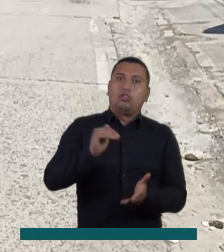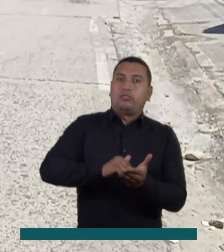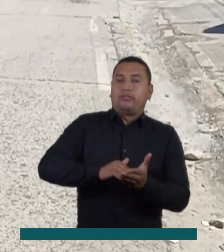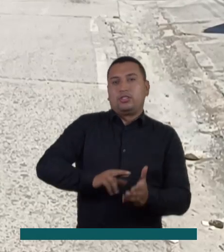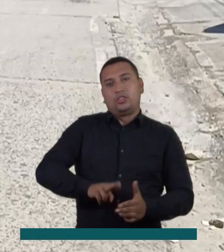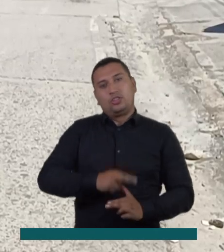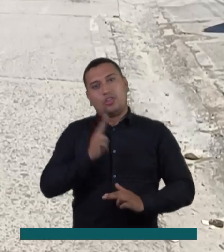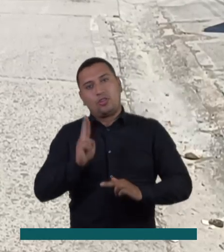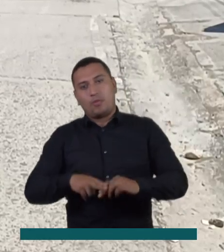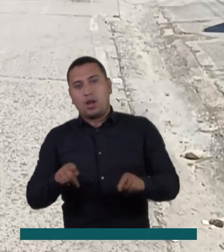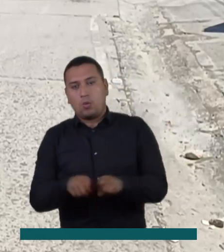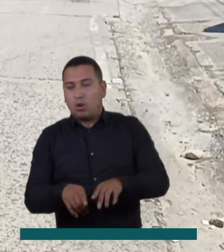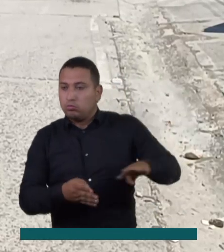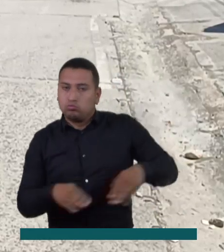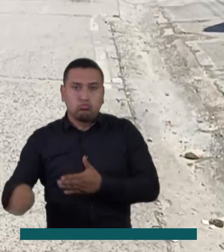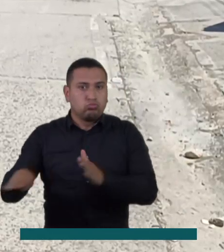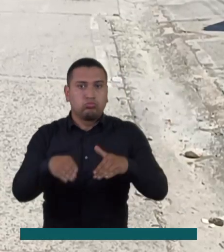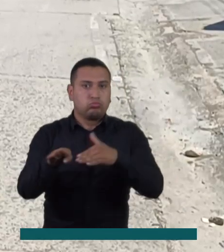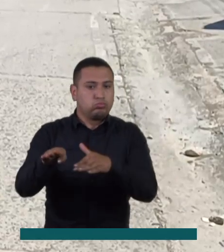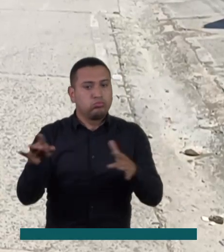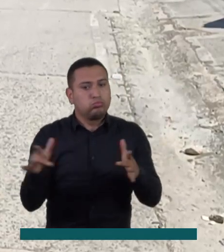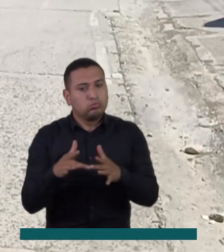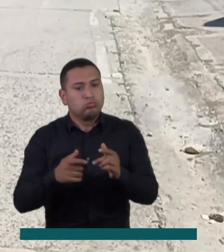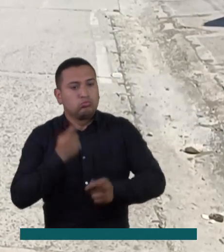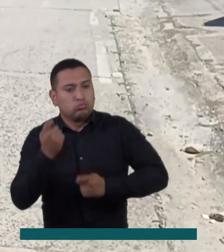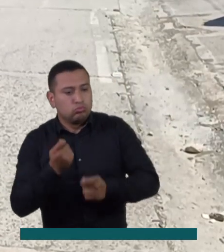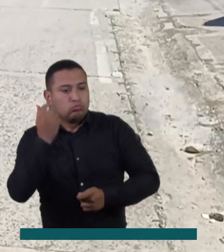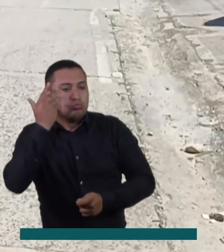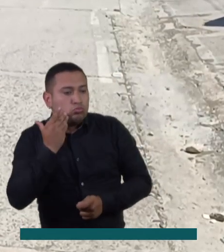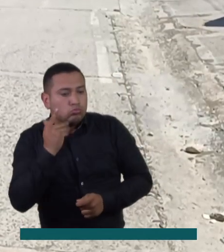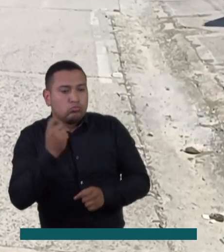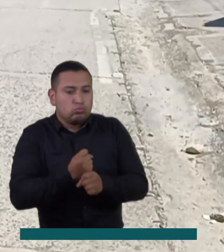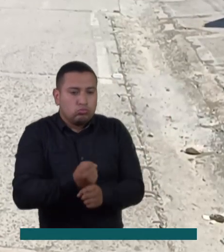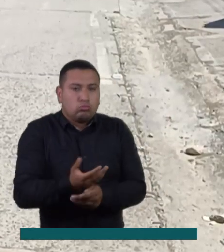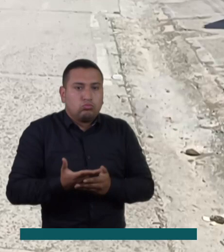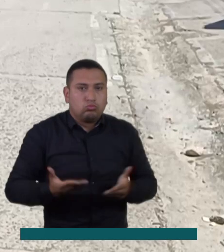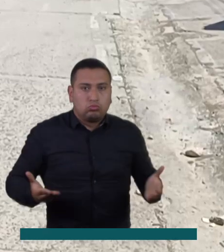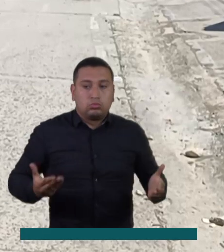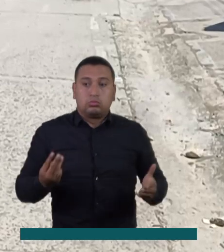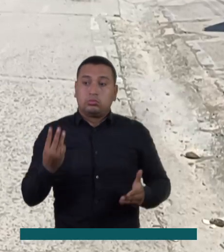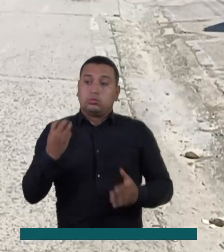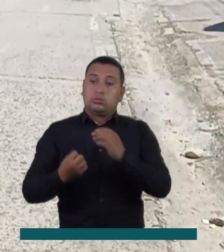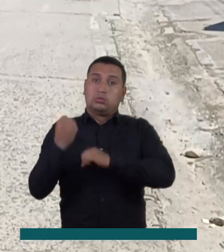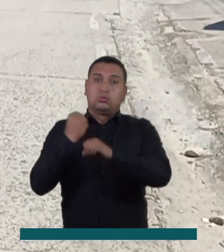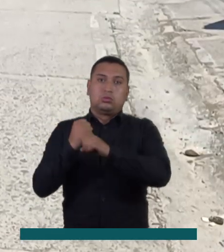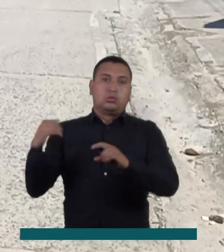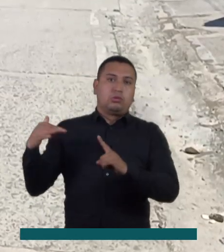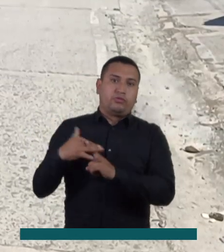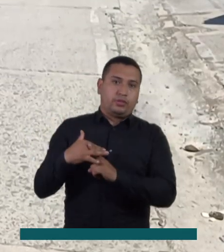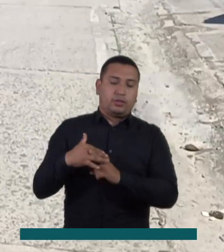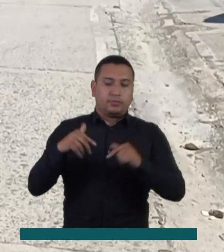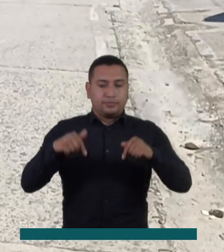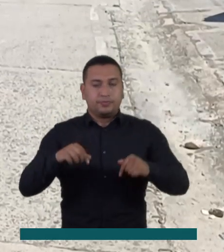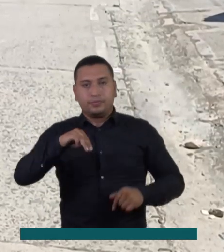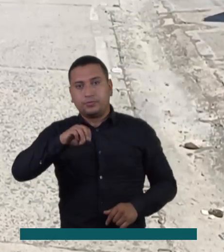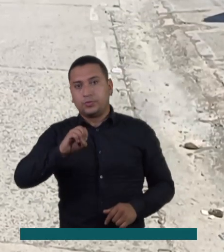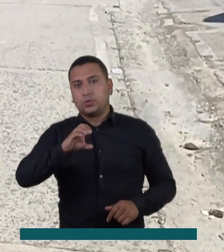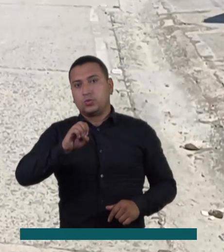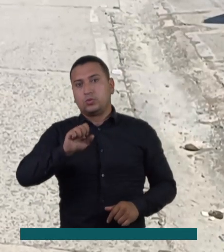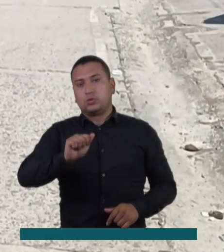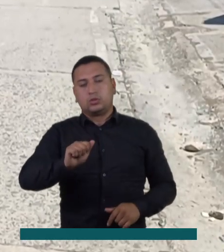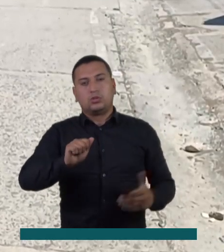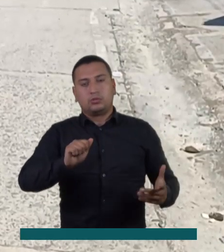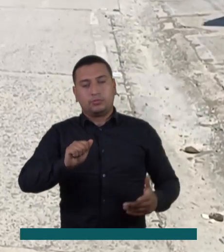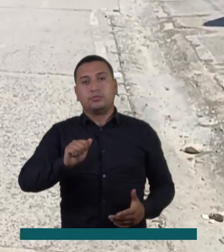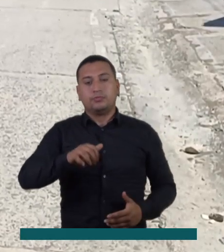desde todas sus dinámicas cotidianas y comerciales que por más de tres años se habían traumatizado. Desde Mocúa, Putumayo, con la cámara